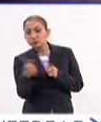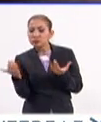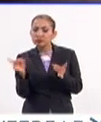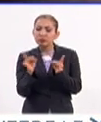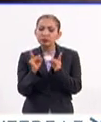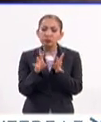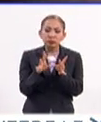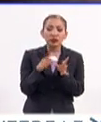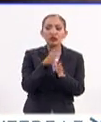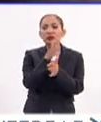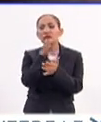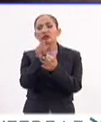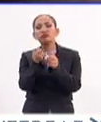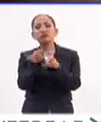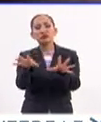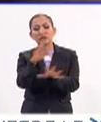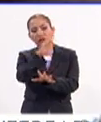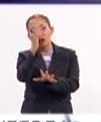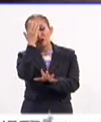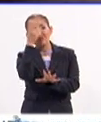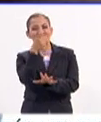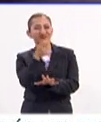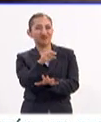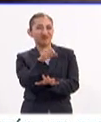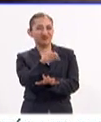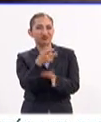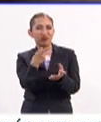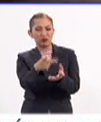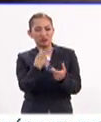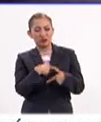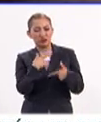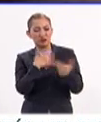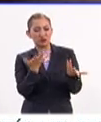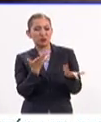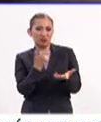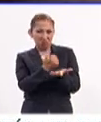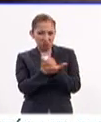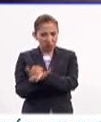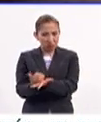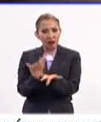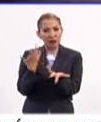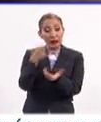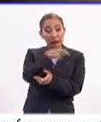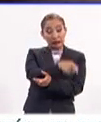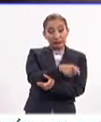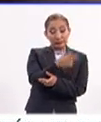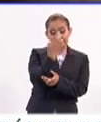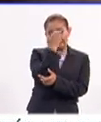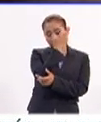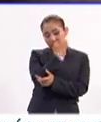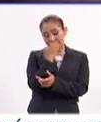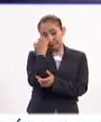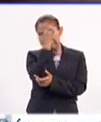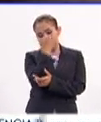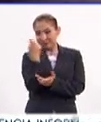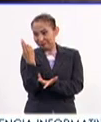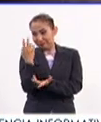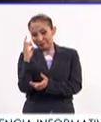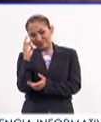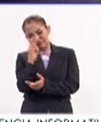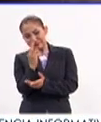y consecuencias de la falta de reconocimiento del personaje. Explora la